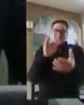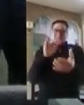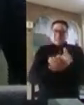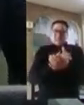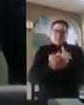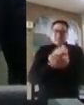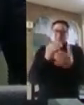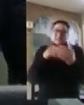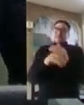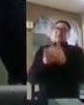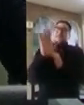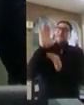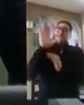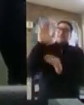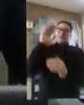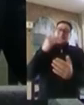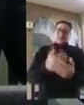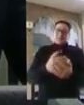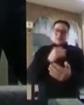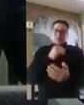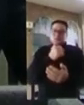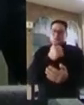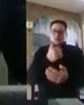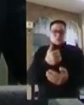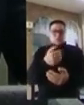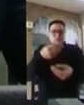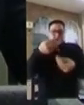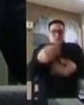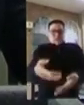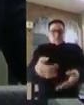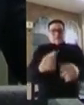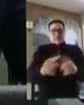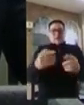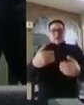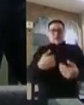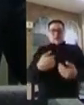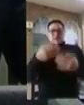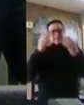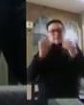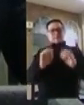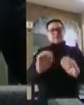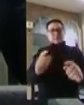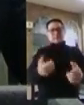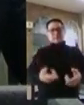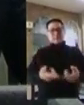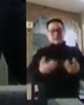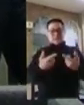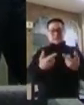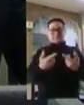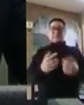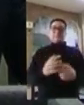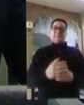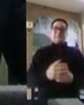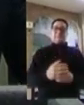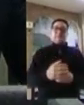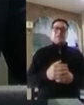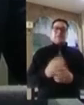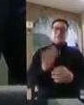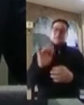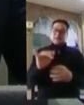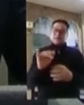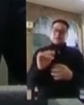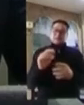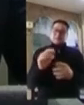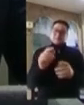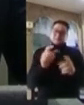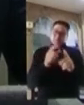eterna. Esta palabra tiene que ver con un diálogo que Jesús estaba teniendo con